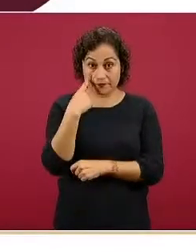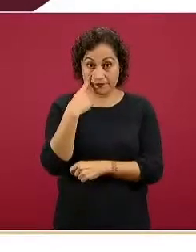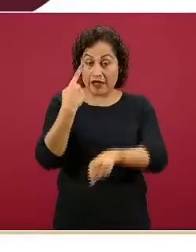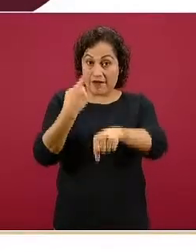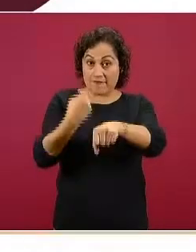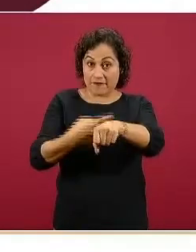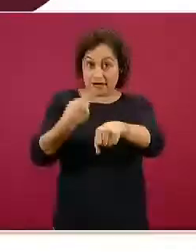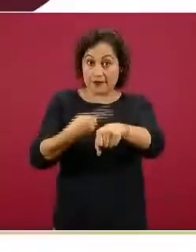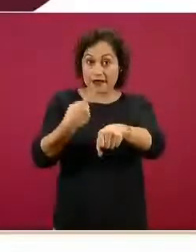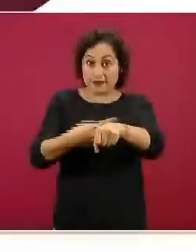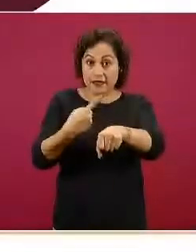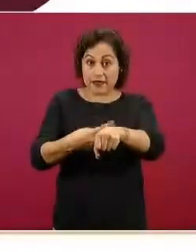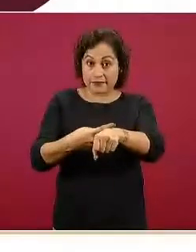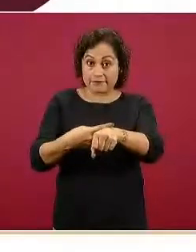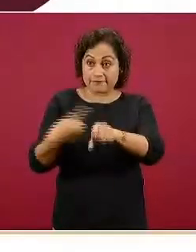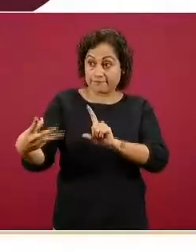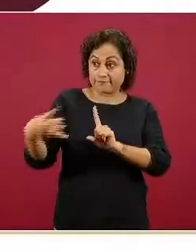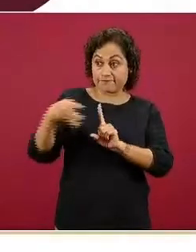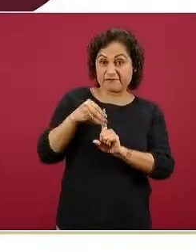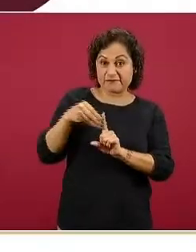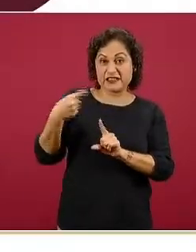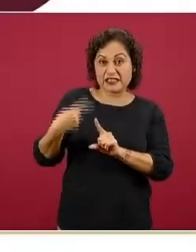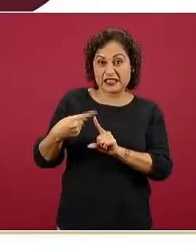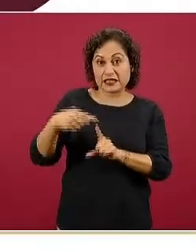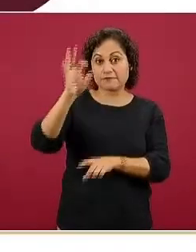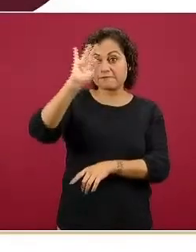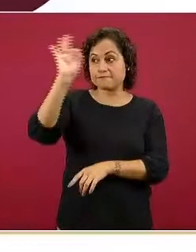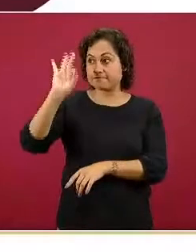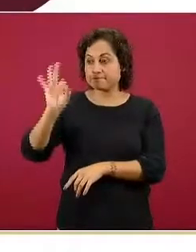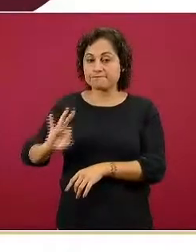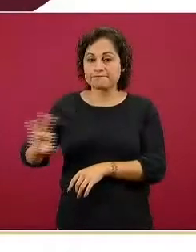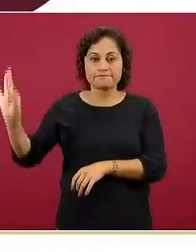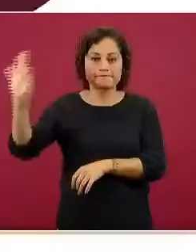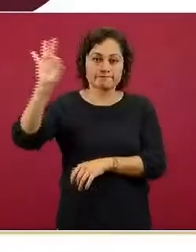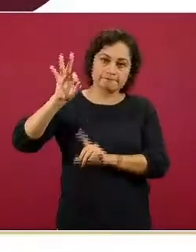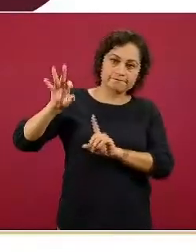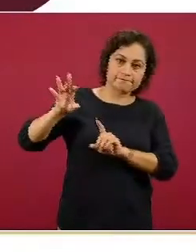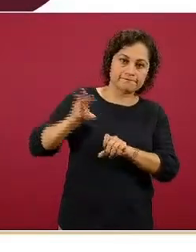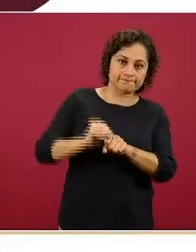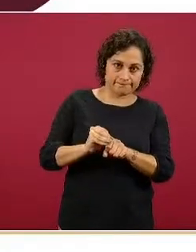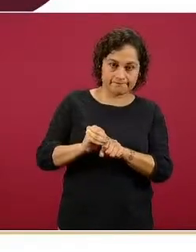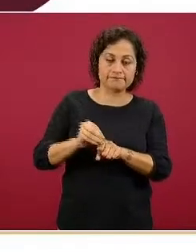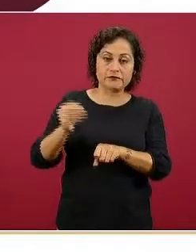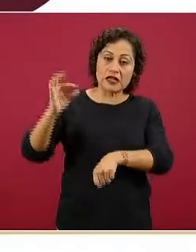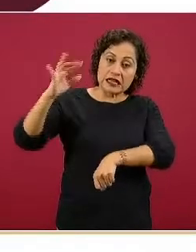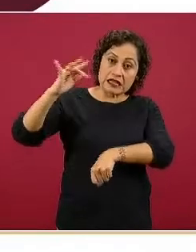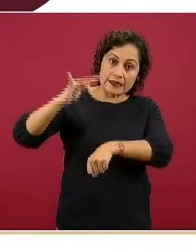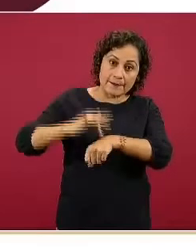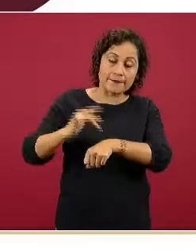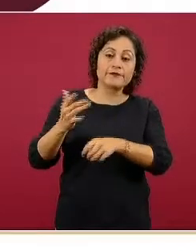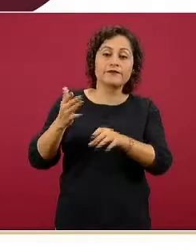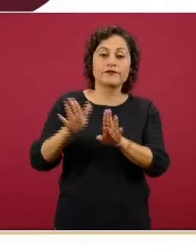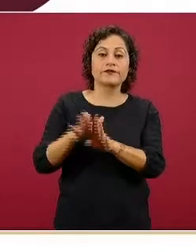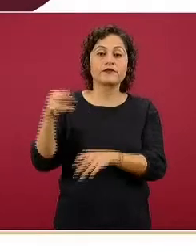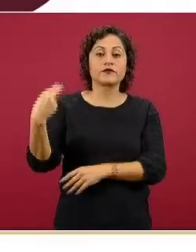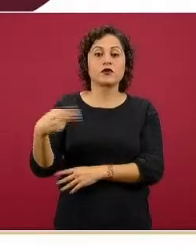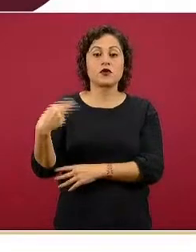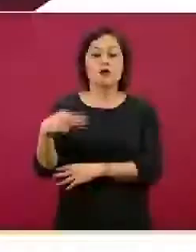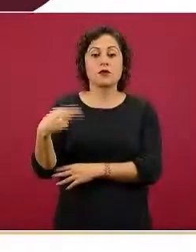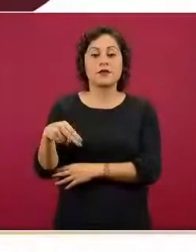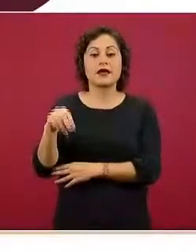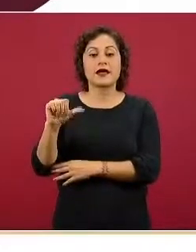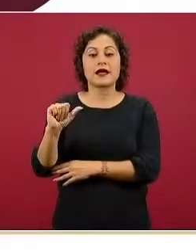se transmite mediante la picadura de un mosquito. Este mosquito, su nombre es Aedes